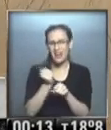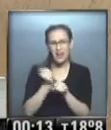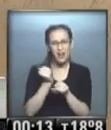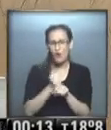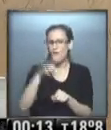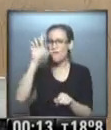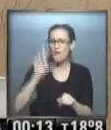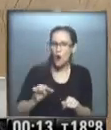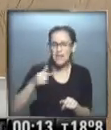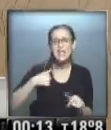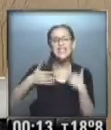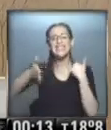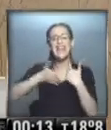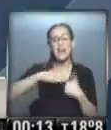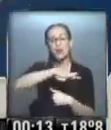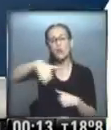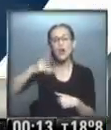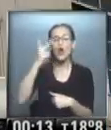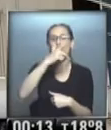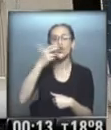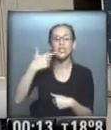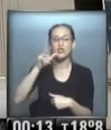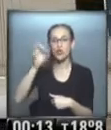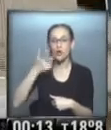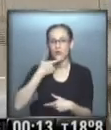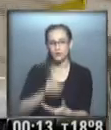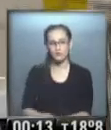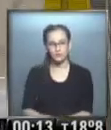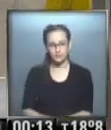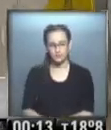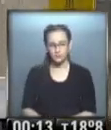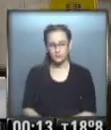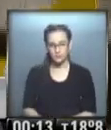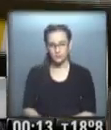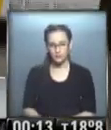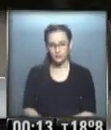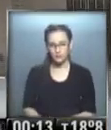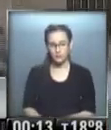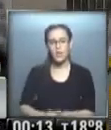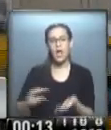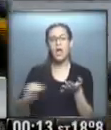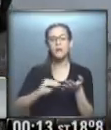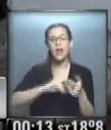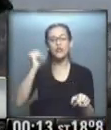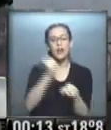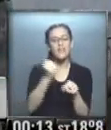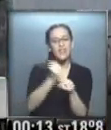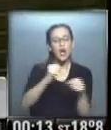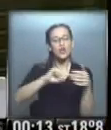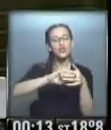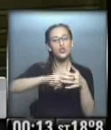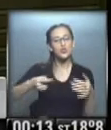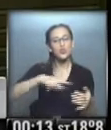en proximidades de la localidad de Los Hornillos. Los empleados de la Agencia Gubernamental de Control del Gobierno de la Ciudad cumplen un